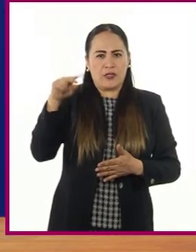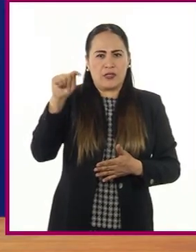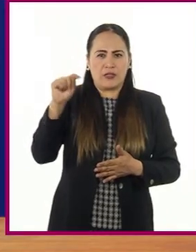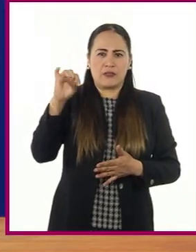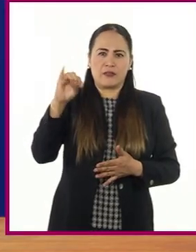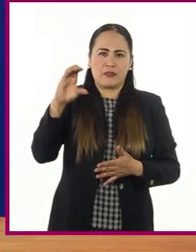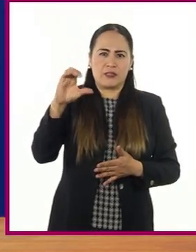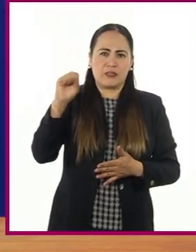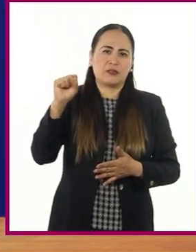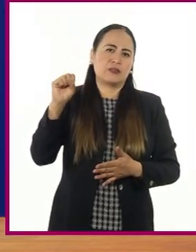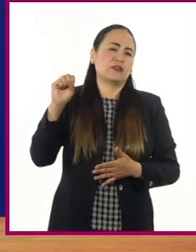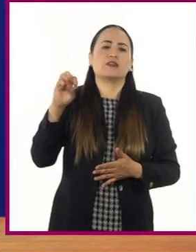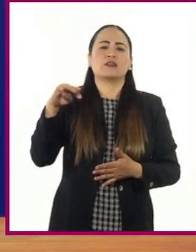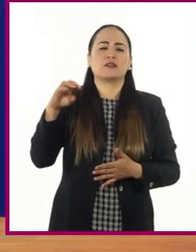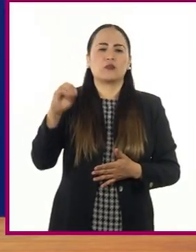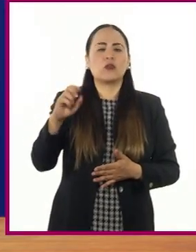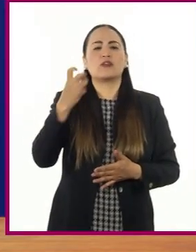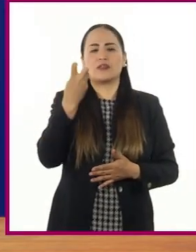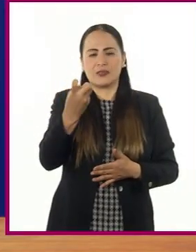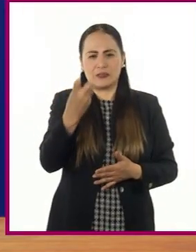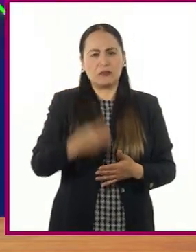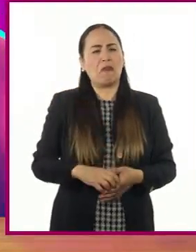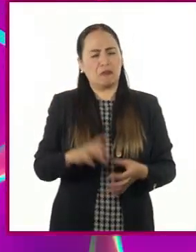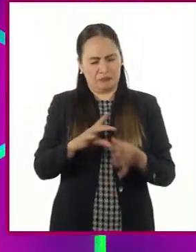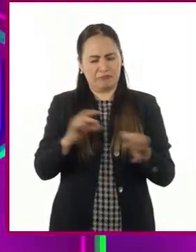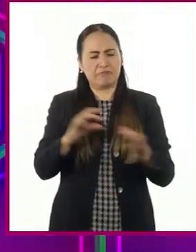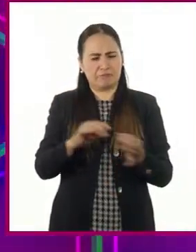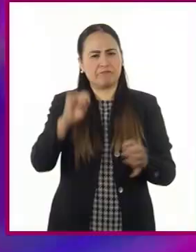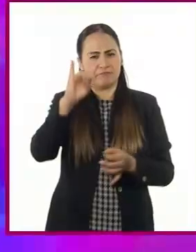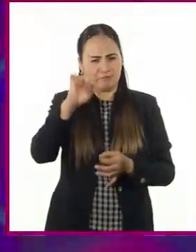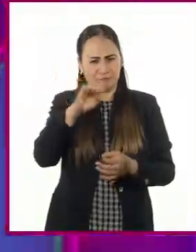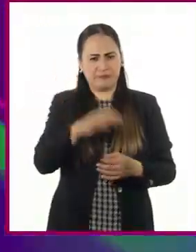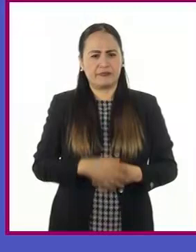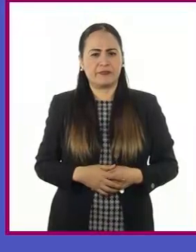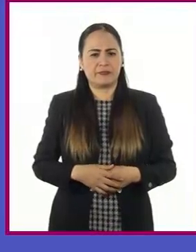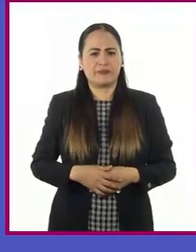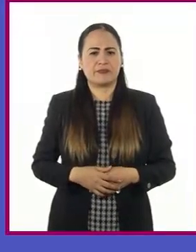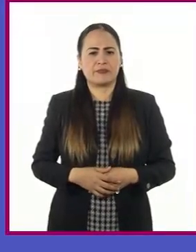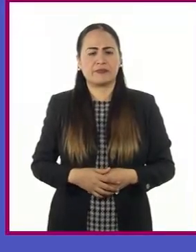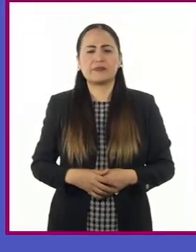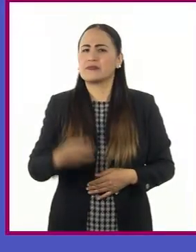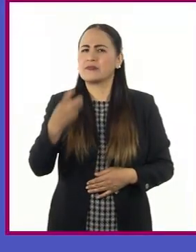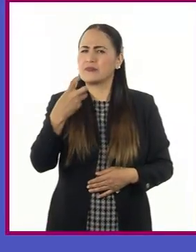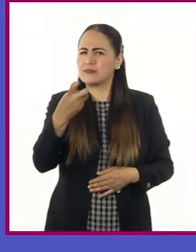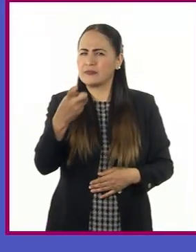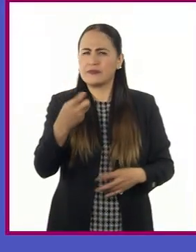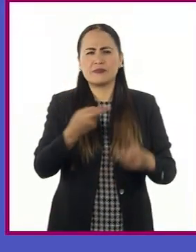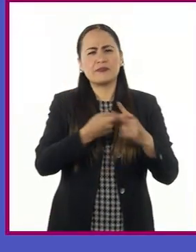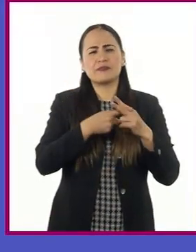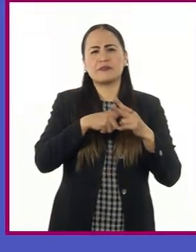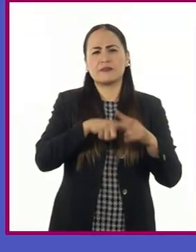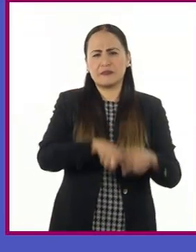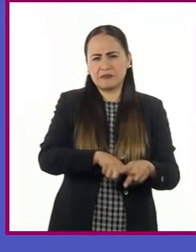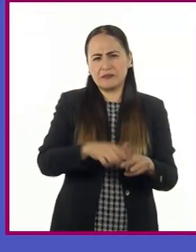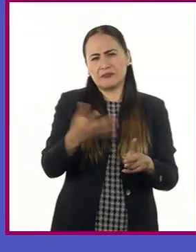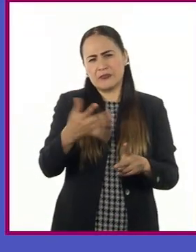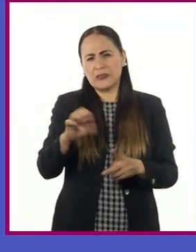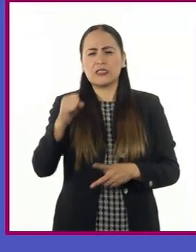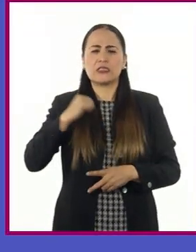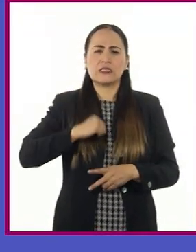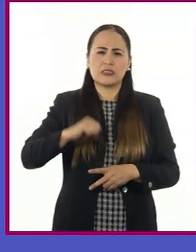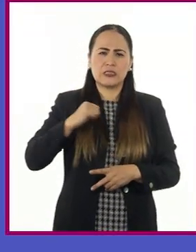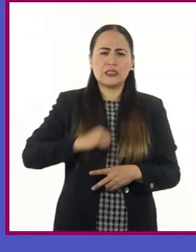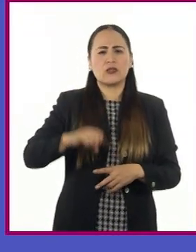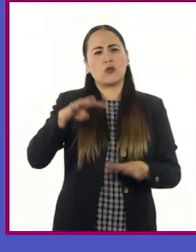bien. Hablemos sobre el romanticismo. Este movimiento tuvo sus inicios a finales del